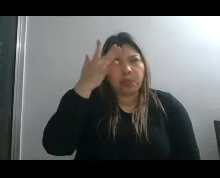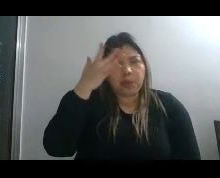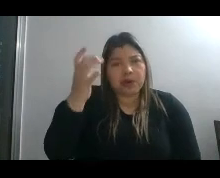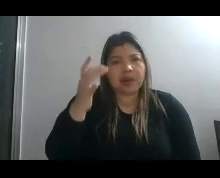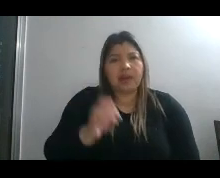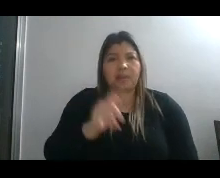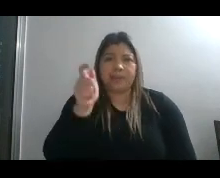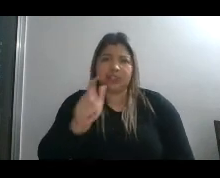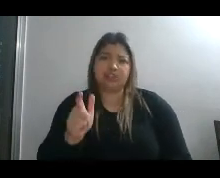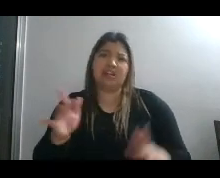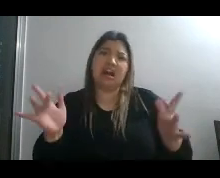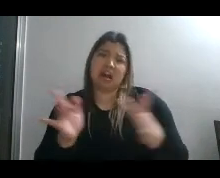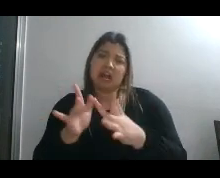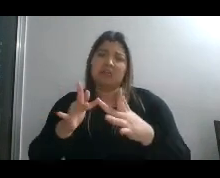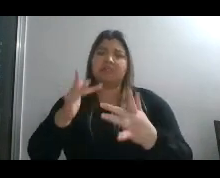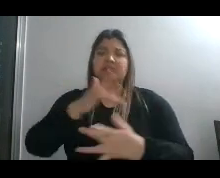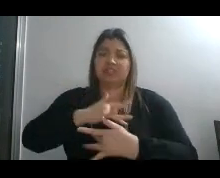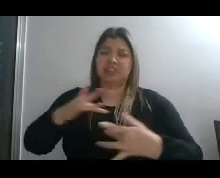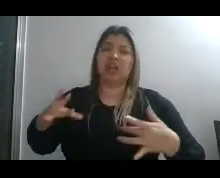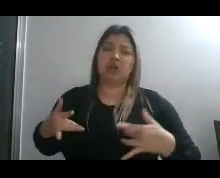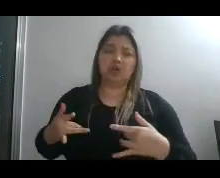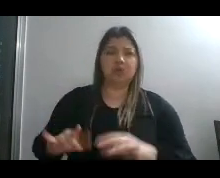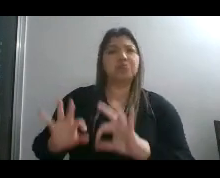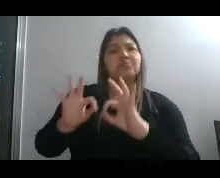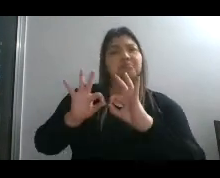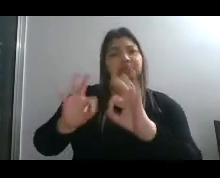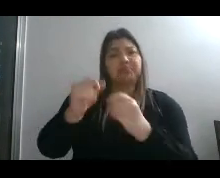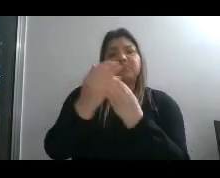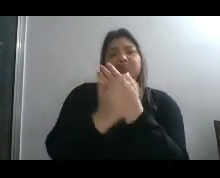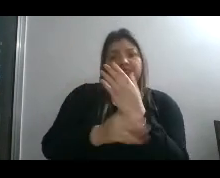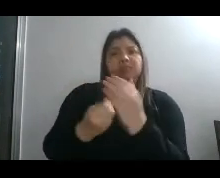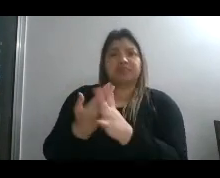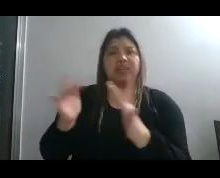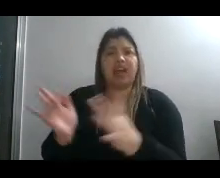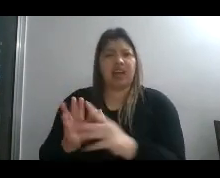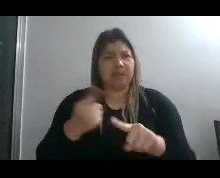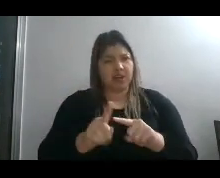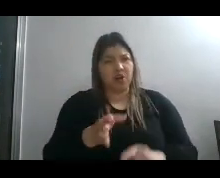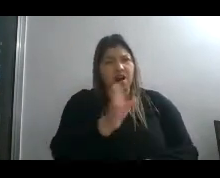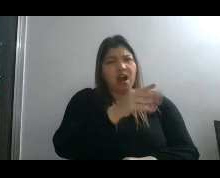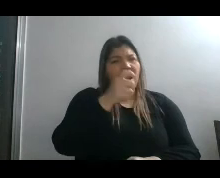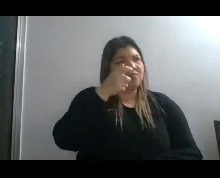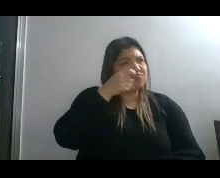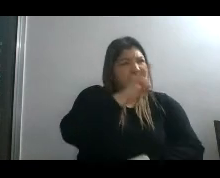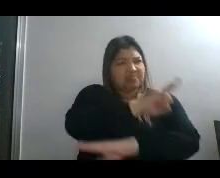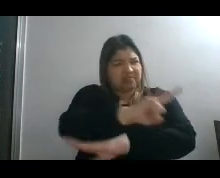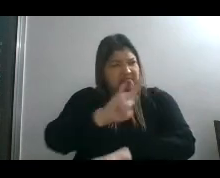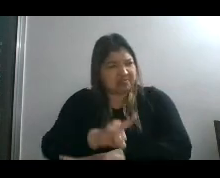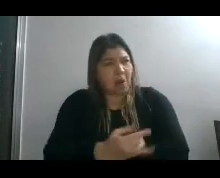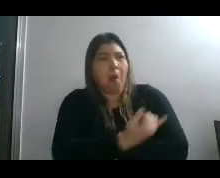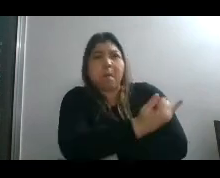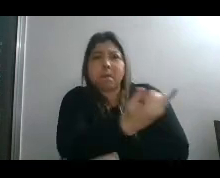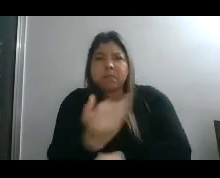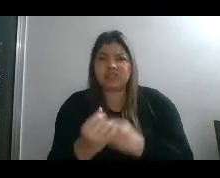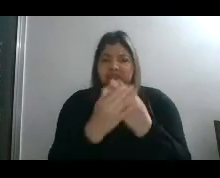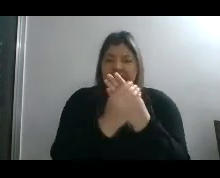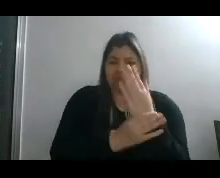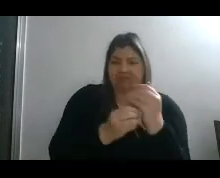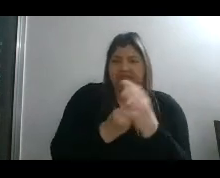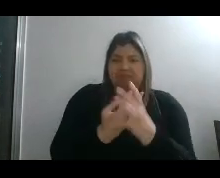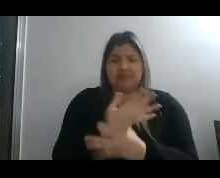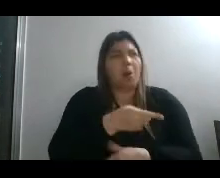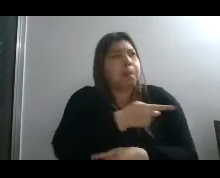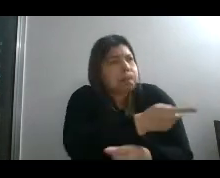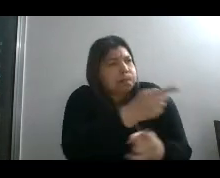salud? Se ven, por ejemplo, en los vigilantes administrativos de las empresas, entre otros. B. Yo creo que